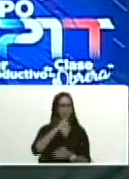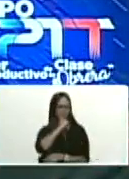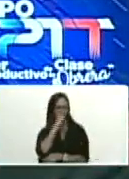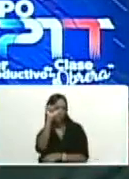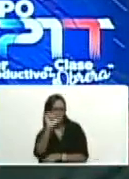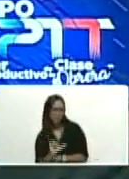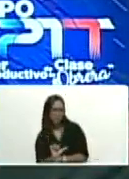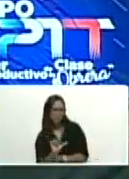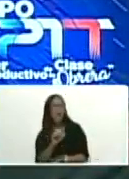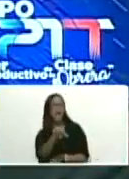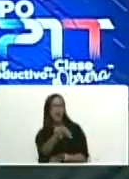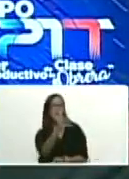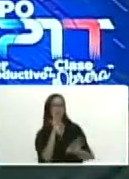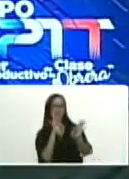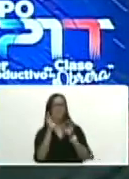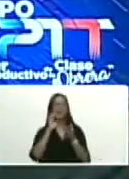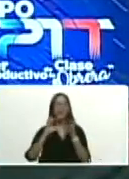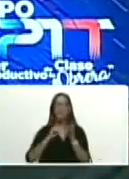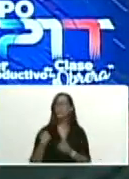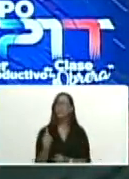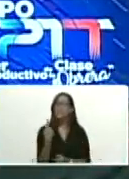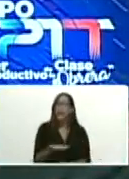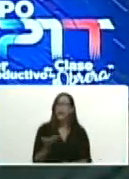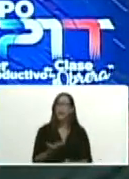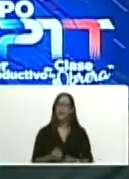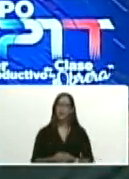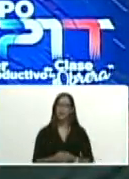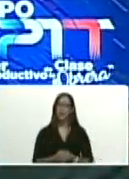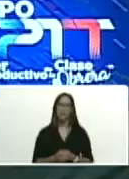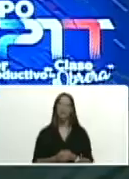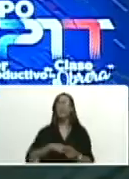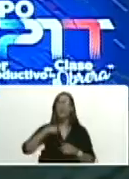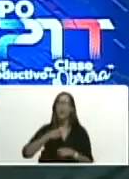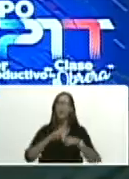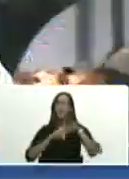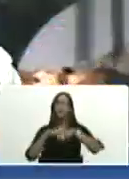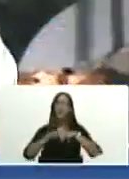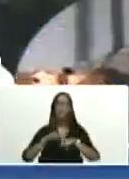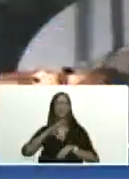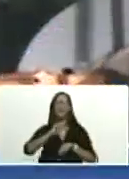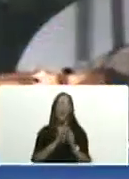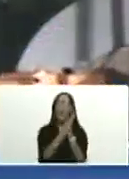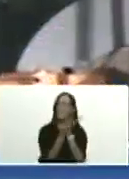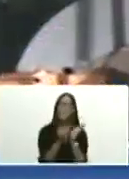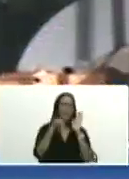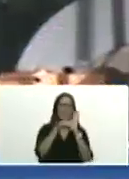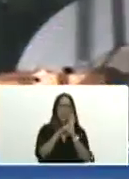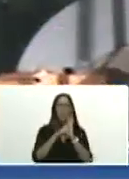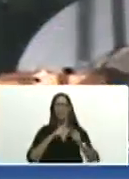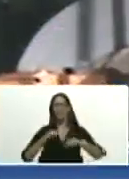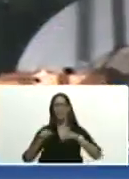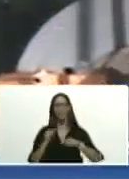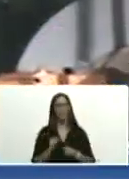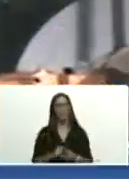sacando los elementos principales y poder construir no un manual de gestión